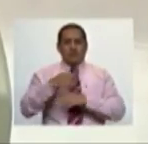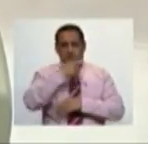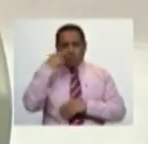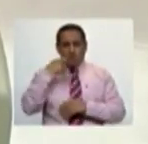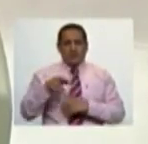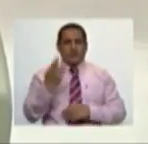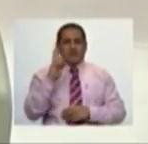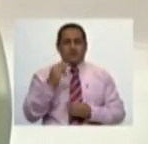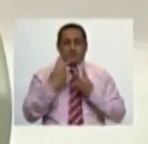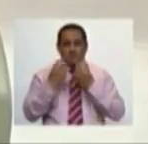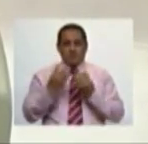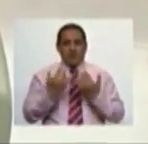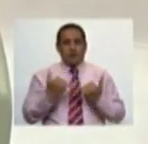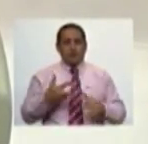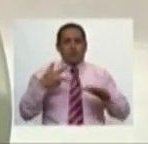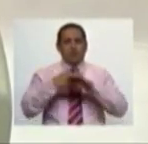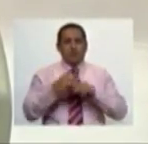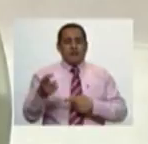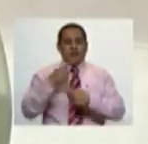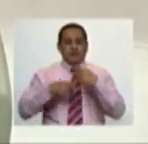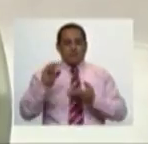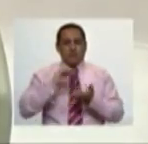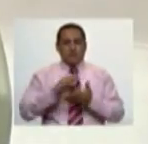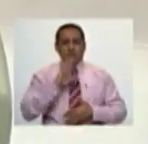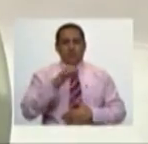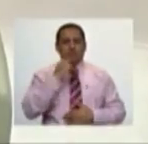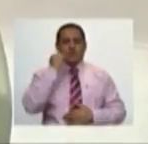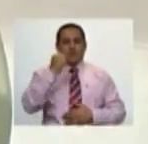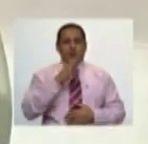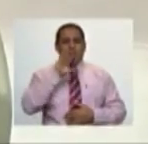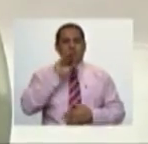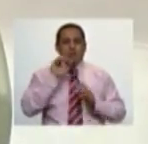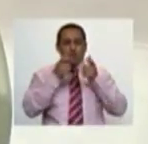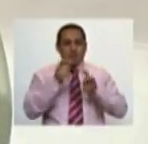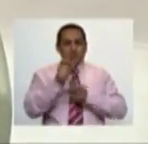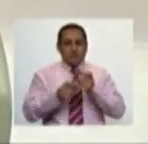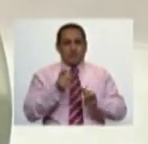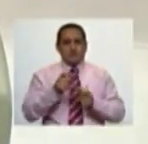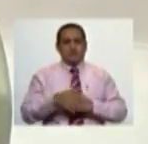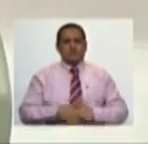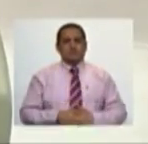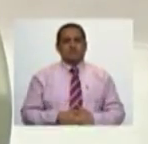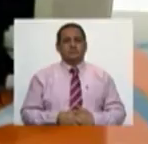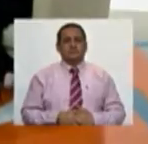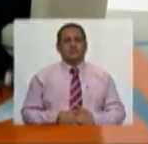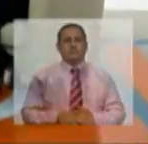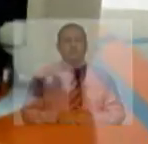contra la Droga y el Delito. Muchas gracias. Nosotros nos vamos a la pausa. Regresamos en Tus Derechos hablando de seguridad ciudadana. Volvemos.